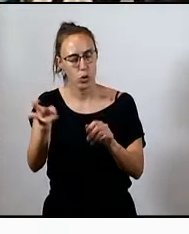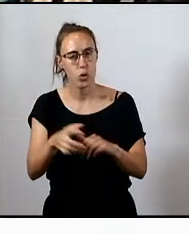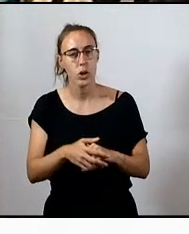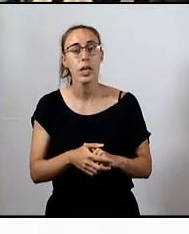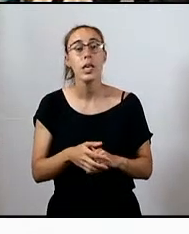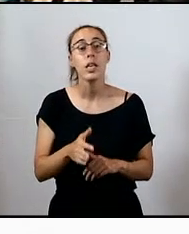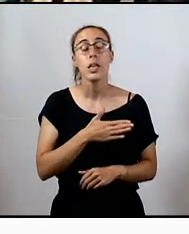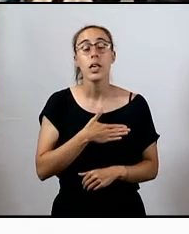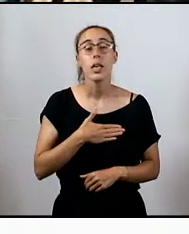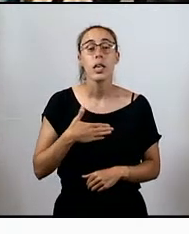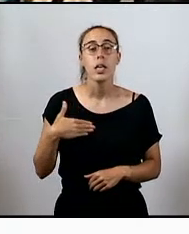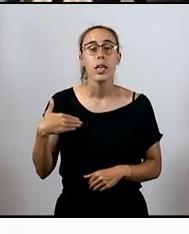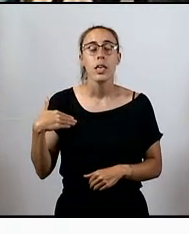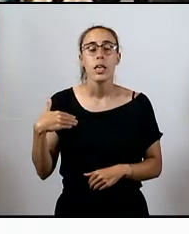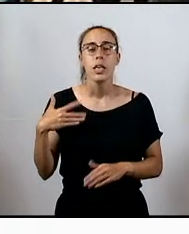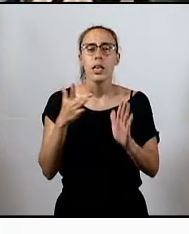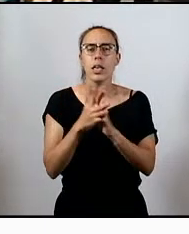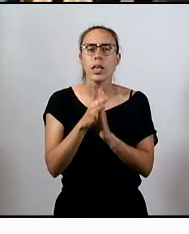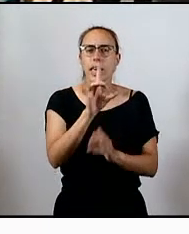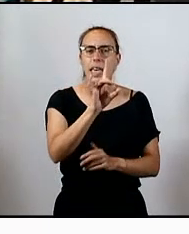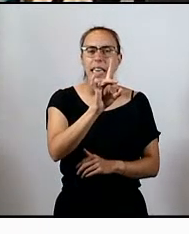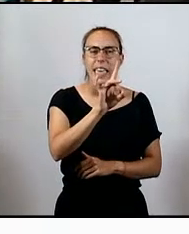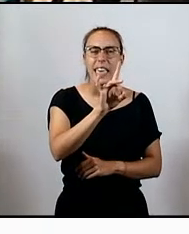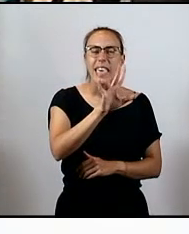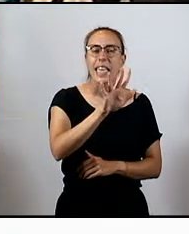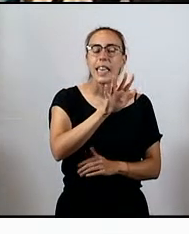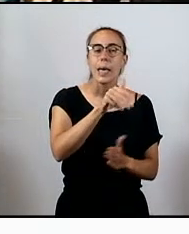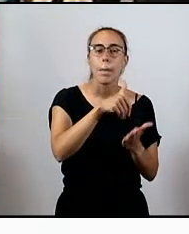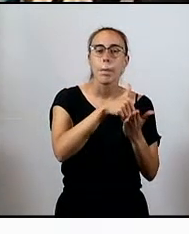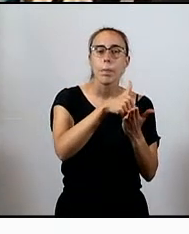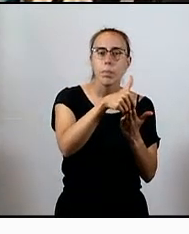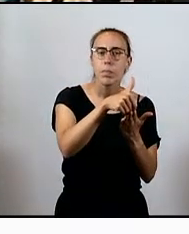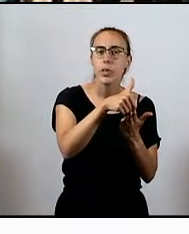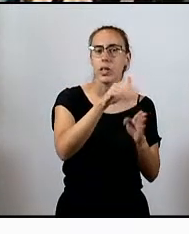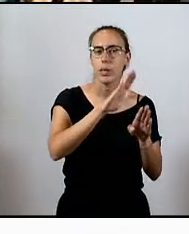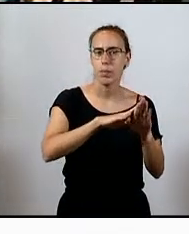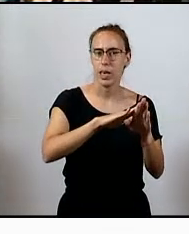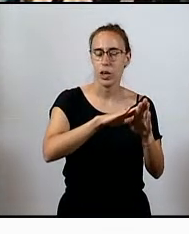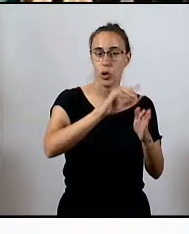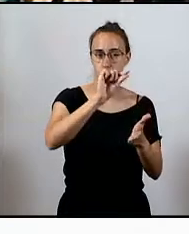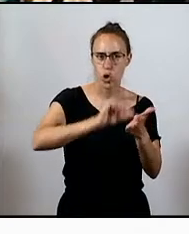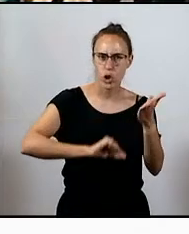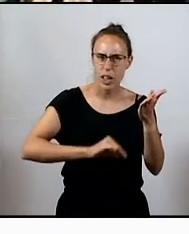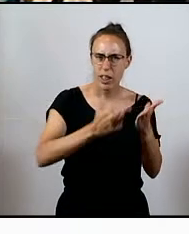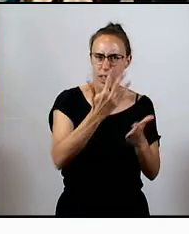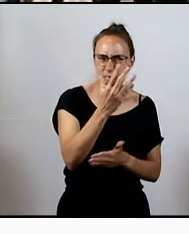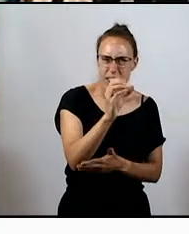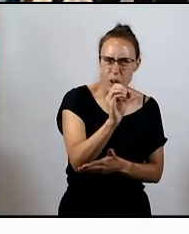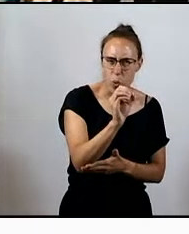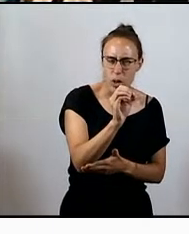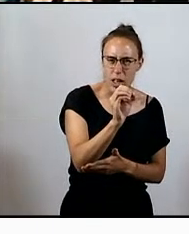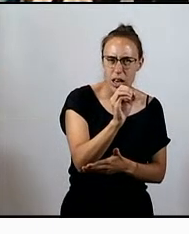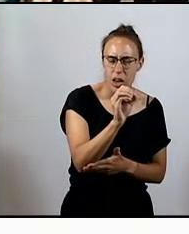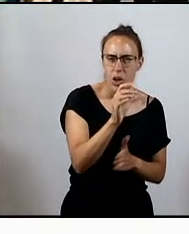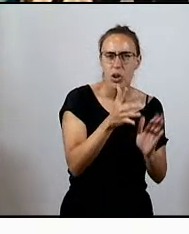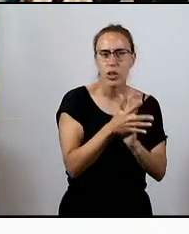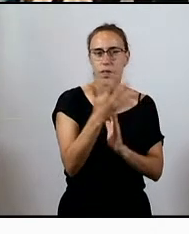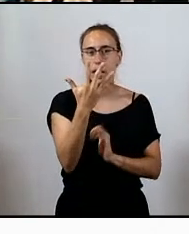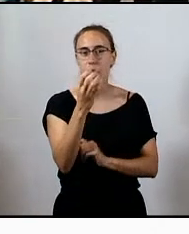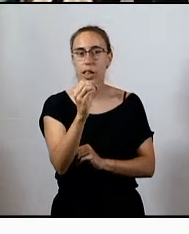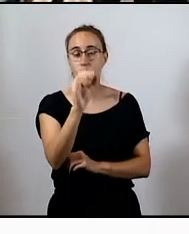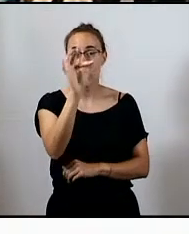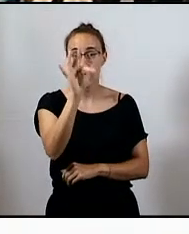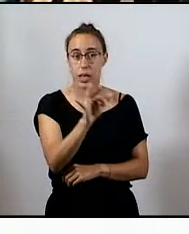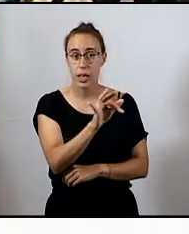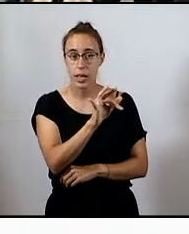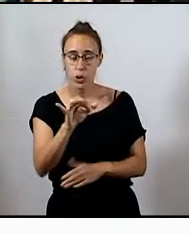quisiera que me matizara si esos 15 millones para contratar o posibilitar la contratación de 1.050 o es 1.050 en el total del plan de empleo